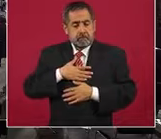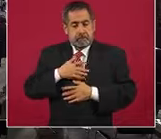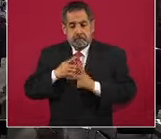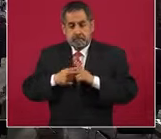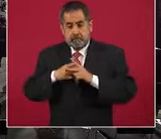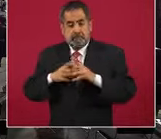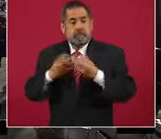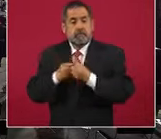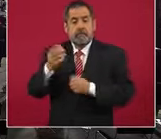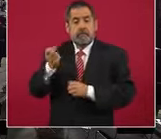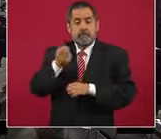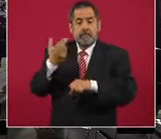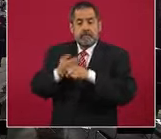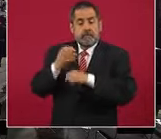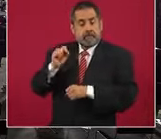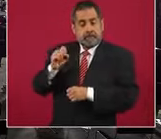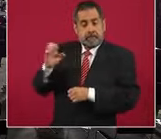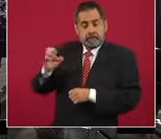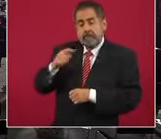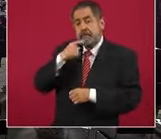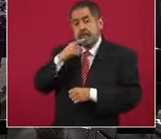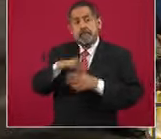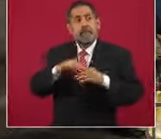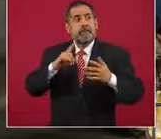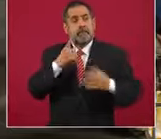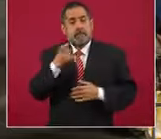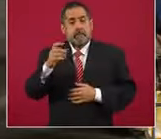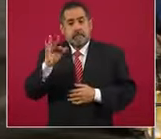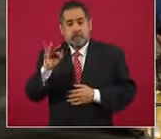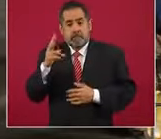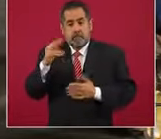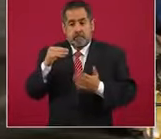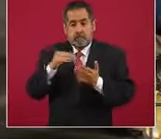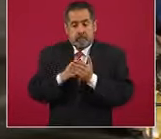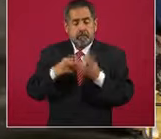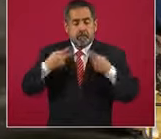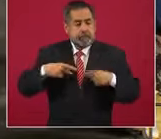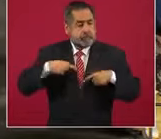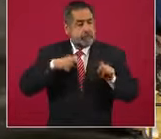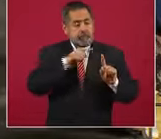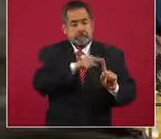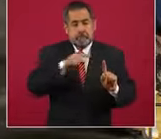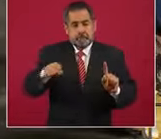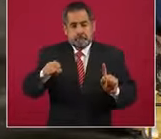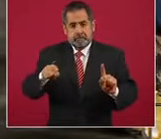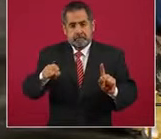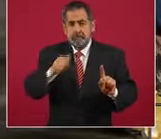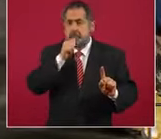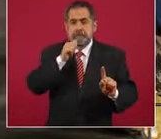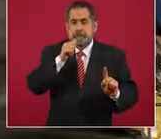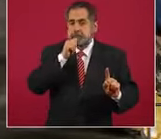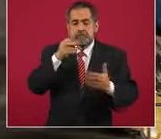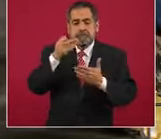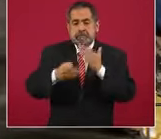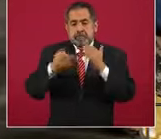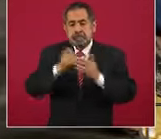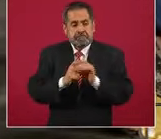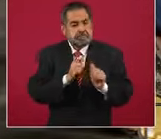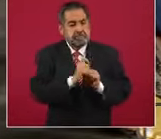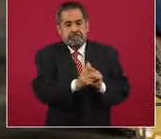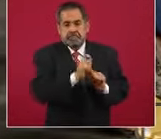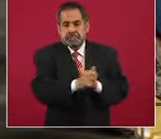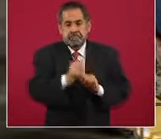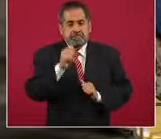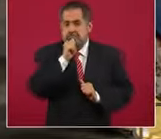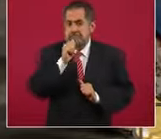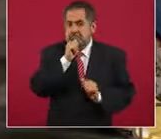de la Secretaría de Economía indican que hay 142 mil beneficiarios que aún tienen pendiente sus